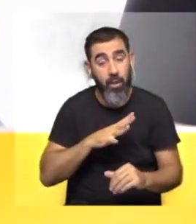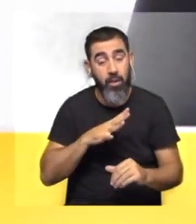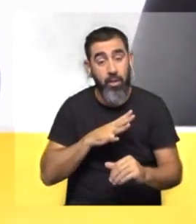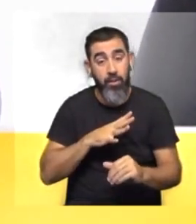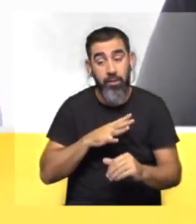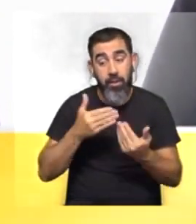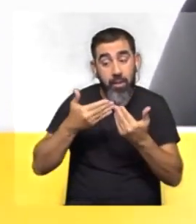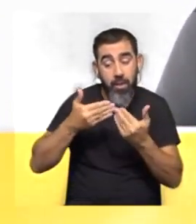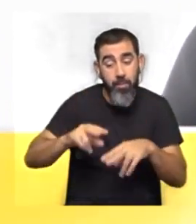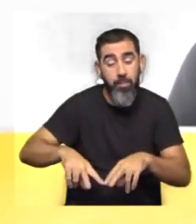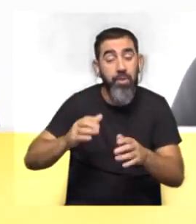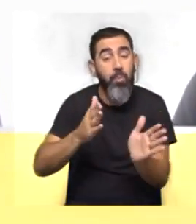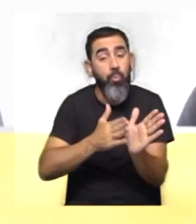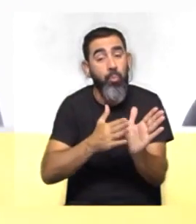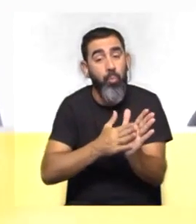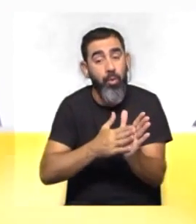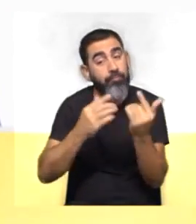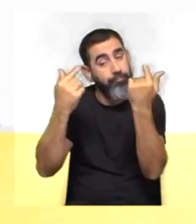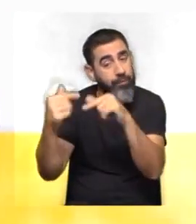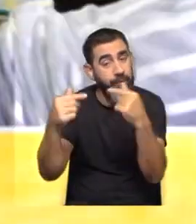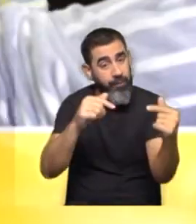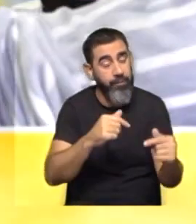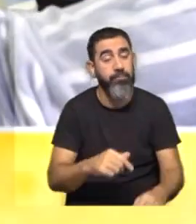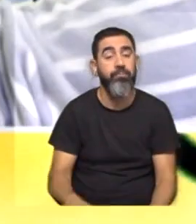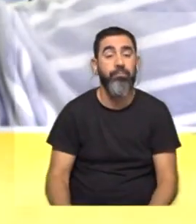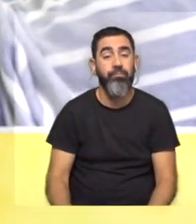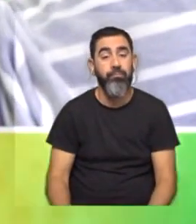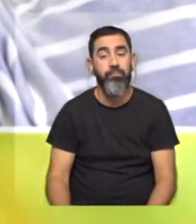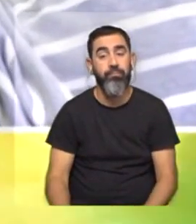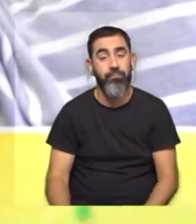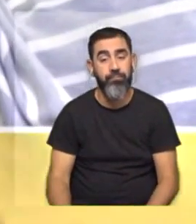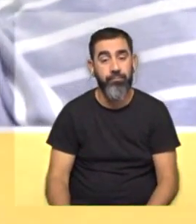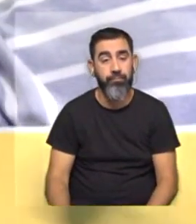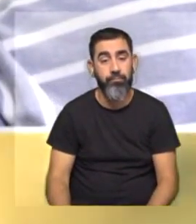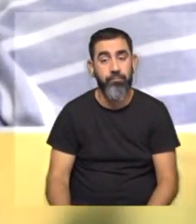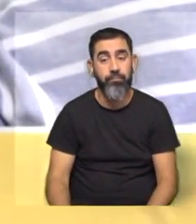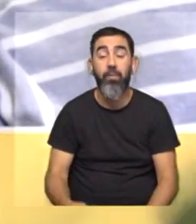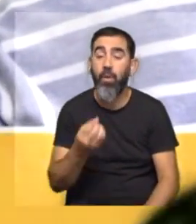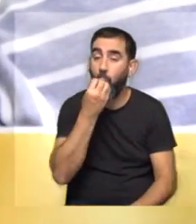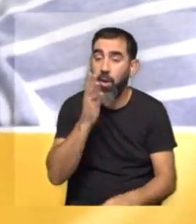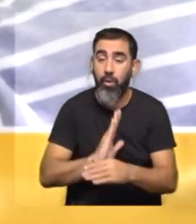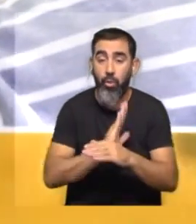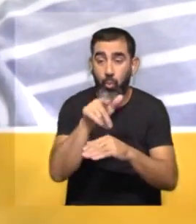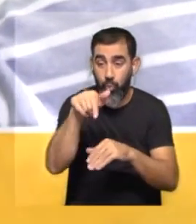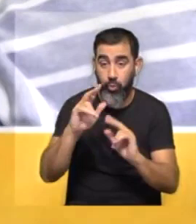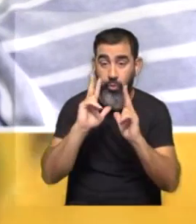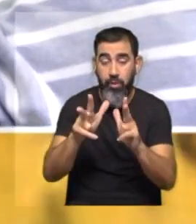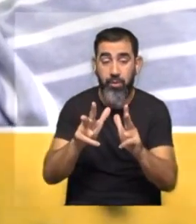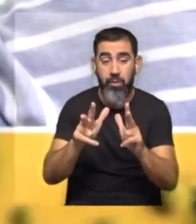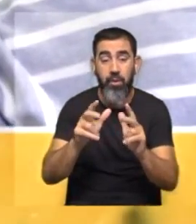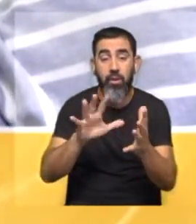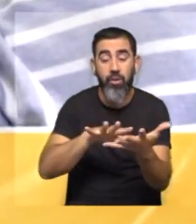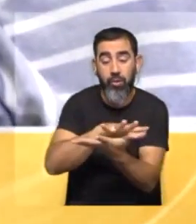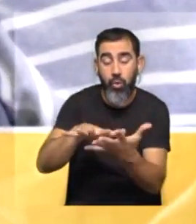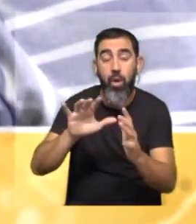cuando empiezan a analizar la evidencia, justamente. Exacto. En la muy buena introducción que tú hacías, que decías de escala regional, de